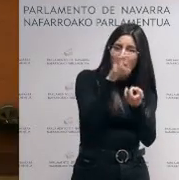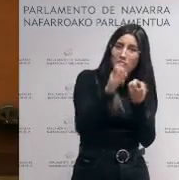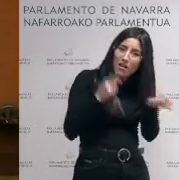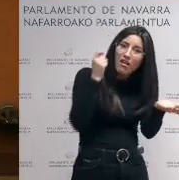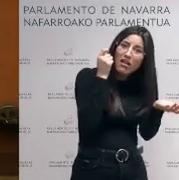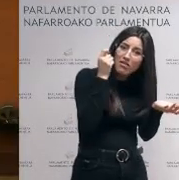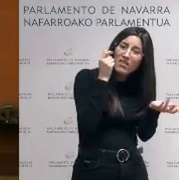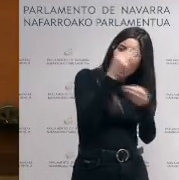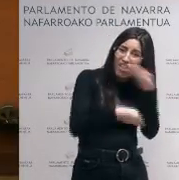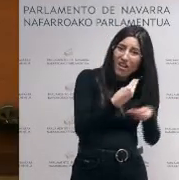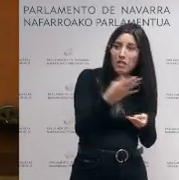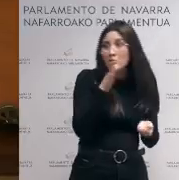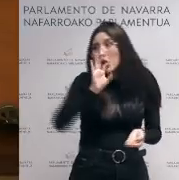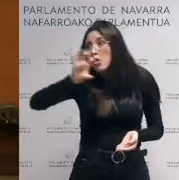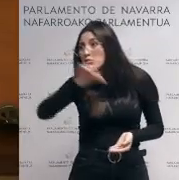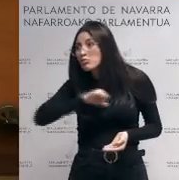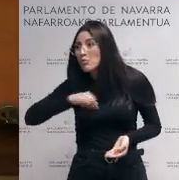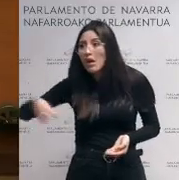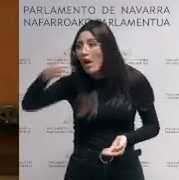comunidad autónoma vasca están exentos?